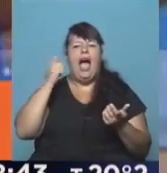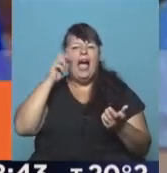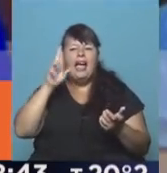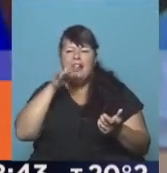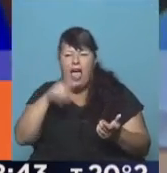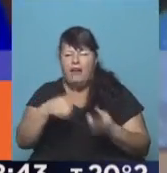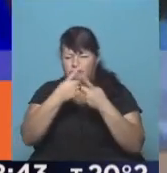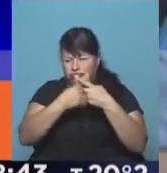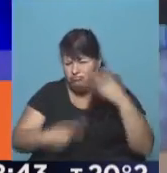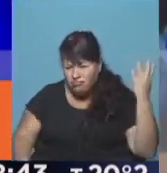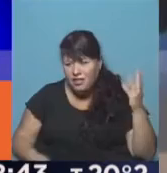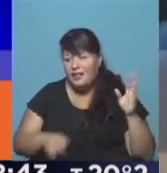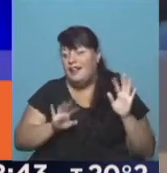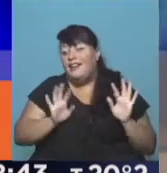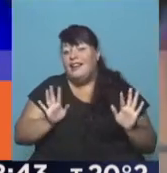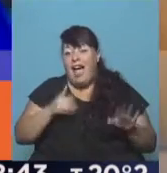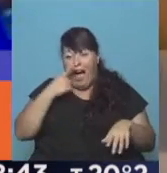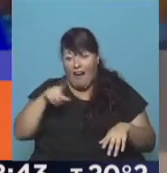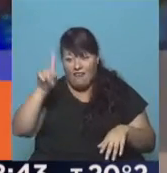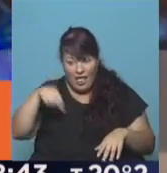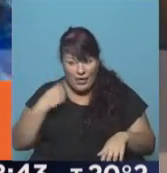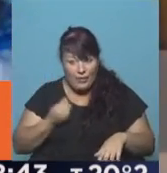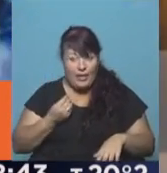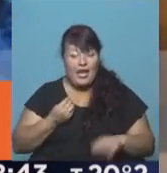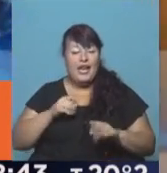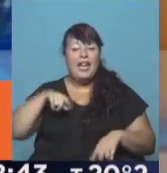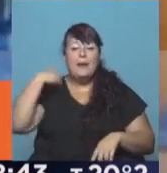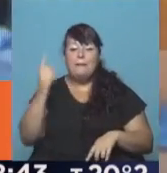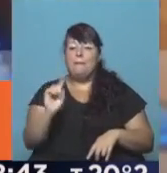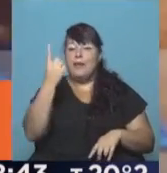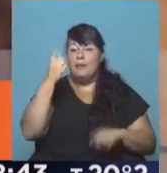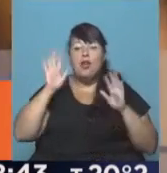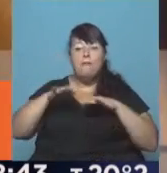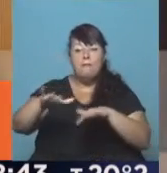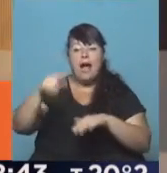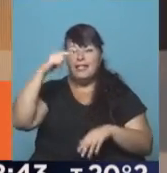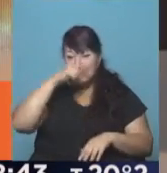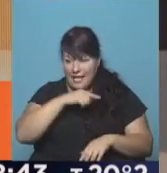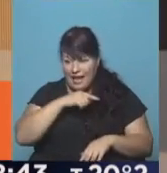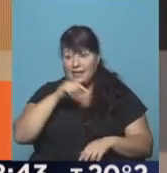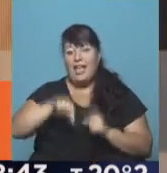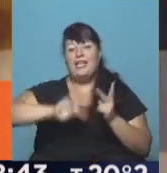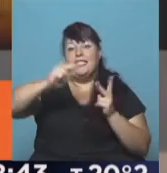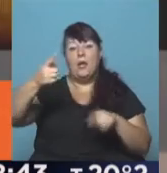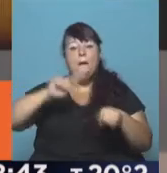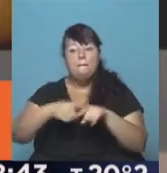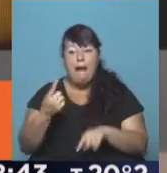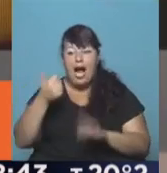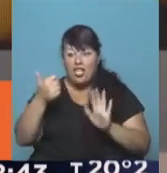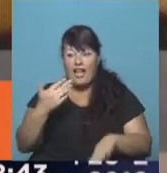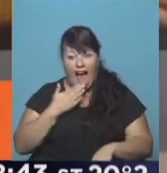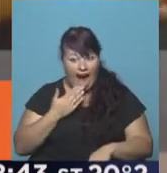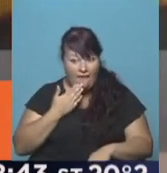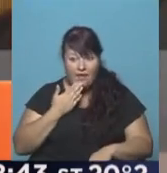etcétera etcétera con lo cual lo que llevo de alguna manera la convocatoria primero de la movilización del 7 y ahora el paro del próximo 6 de abril